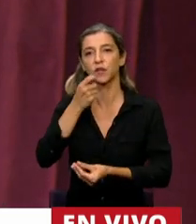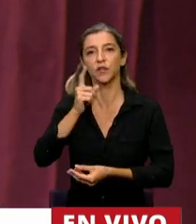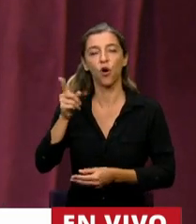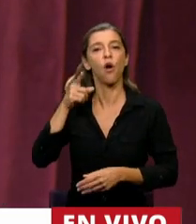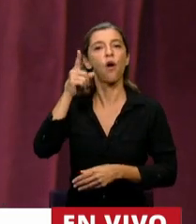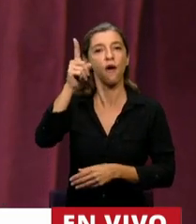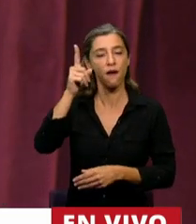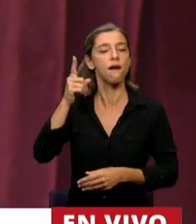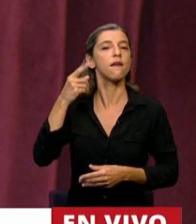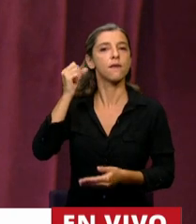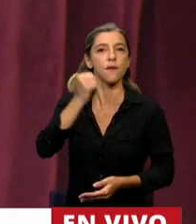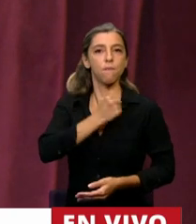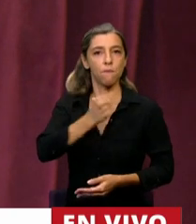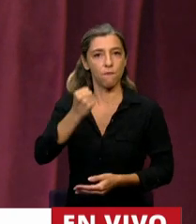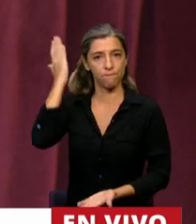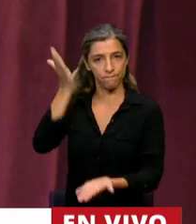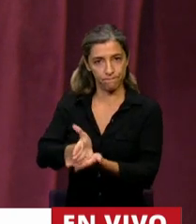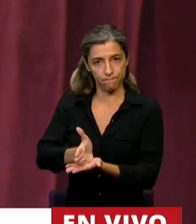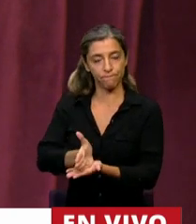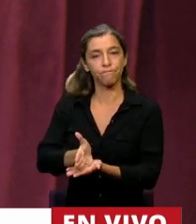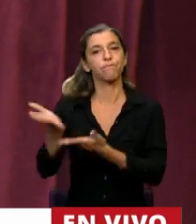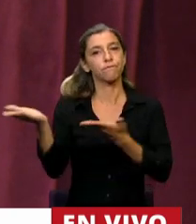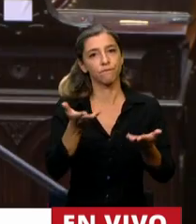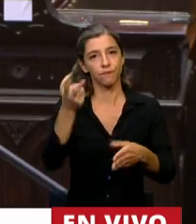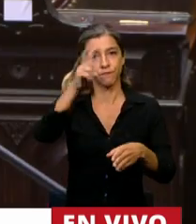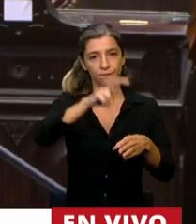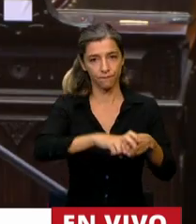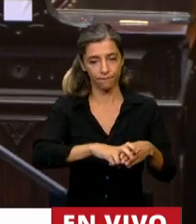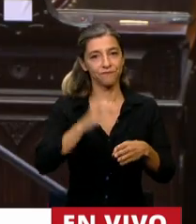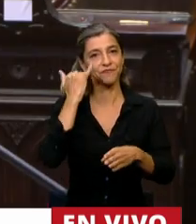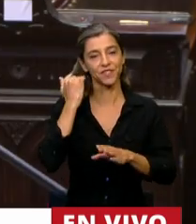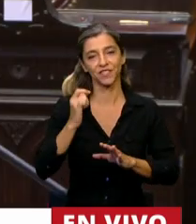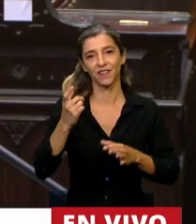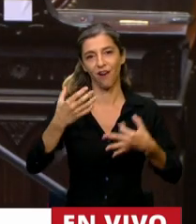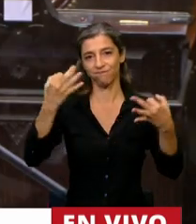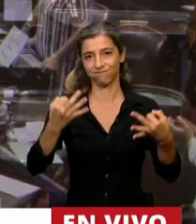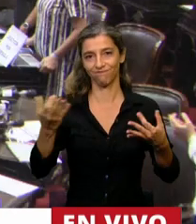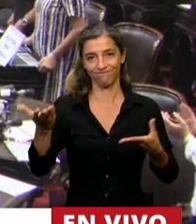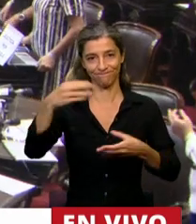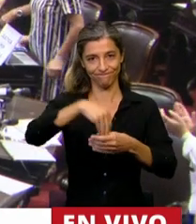demanden. Lo invito a ocupar su banca, queda formalmente incorporado a este cuerpo.